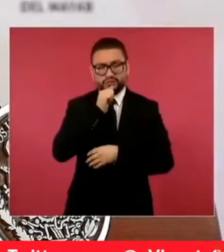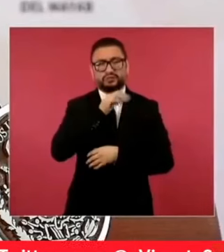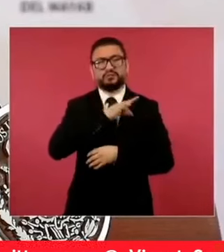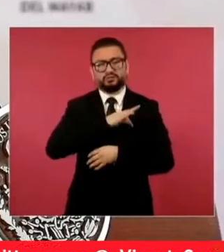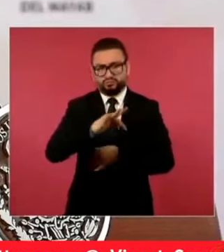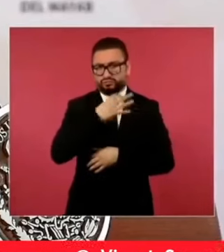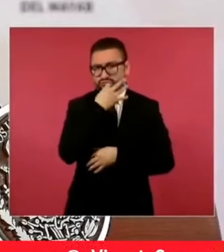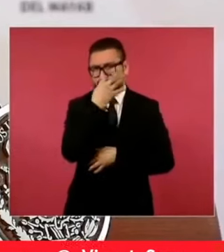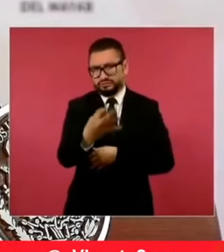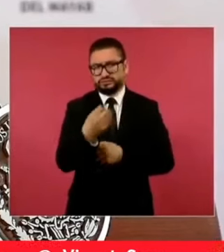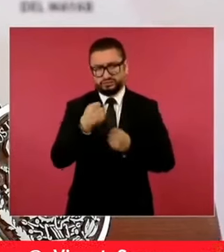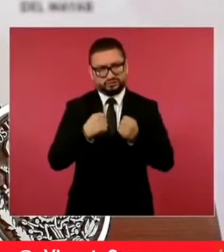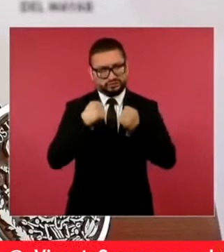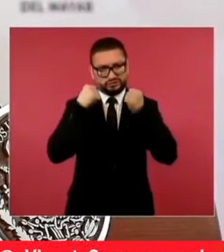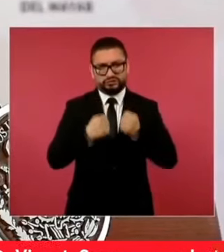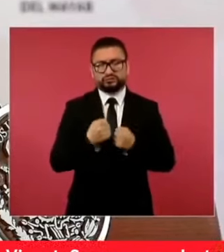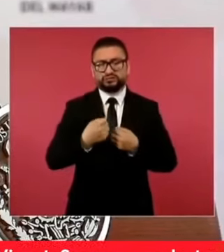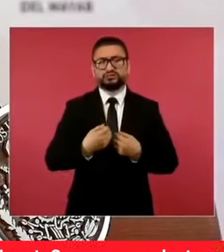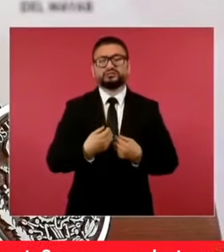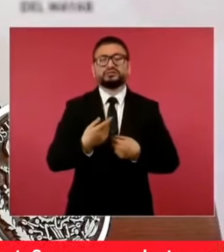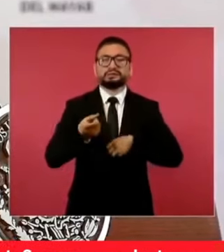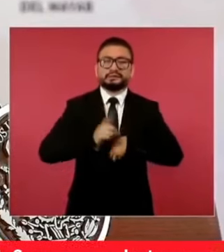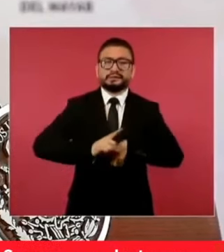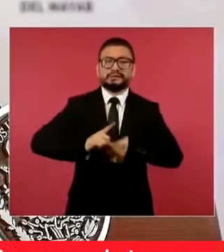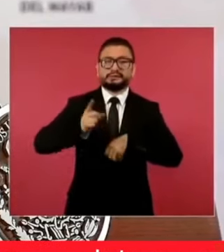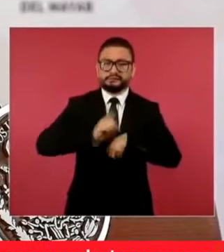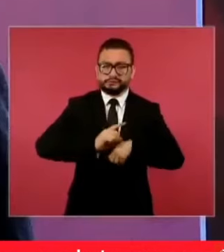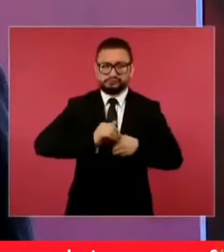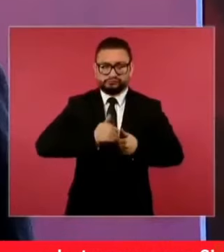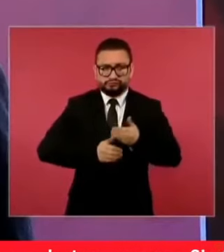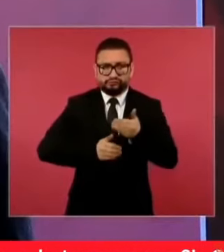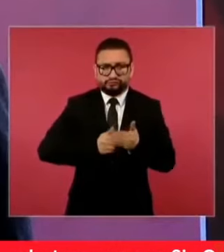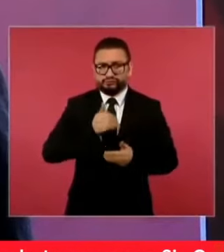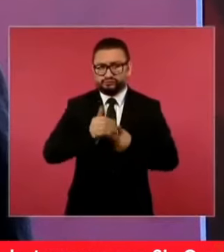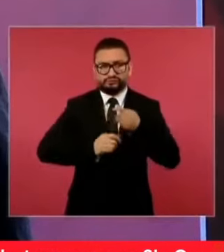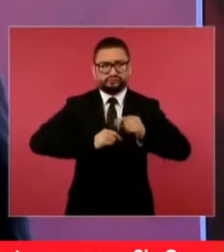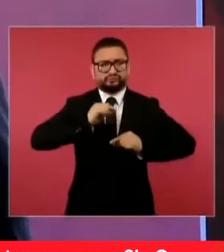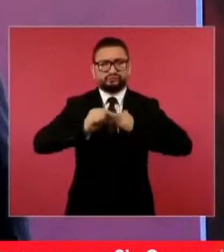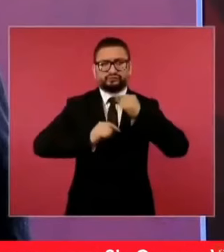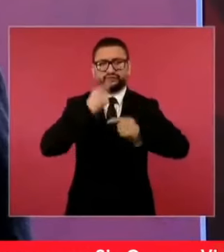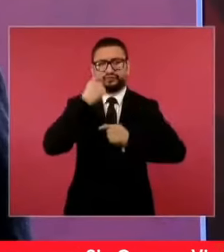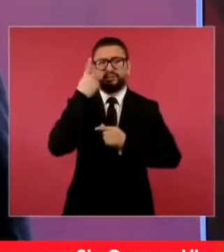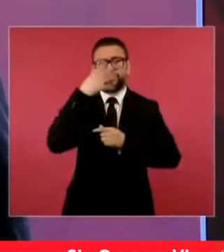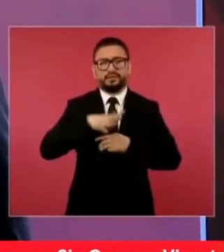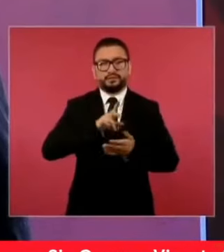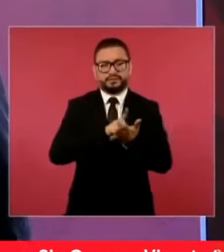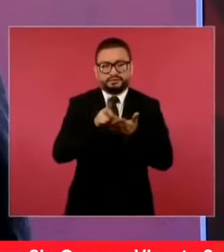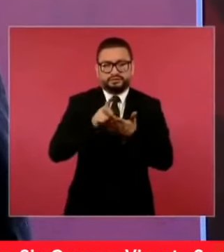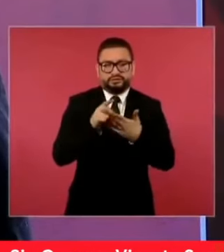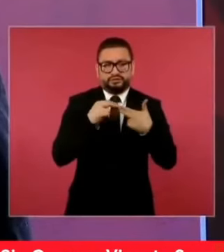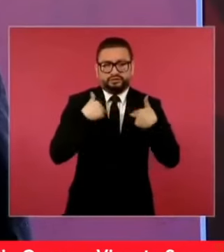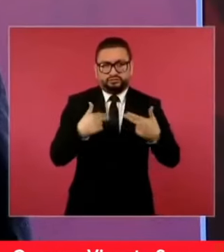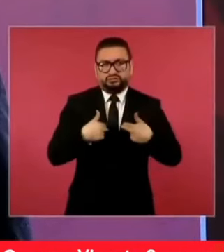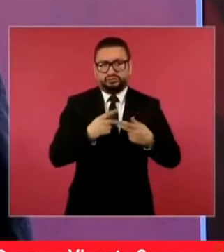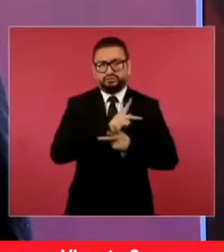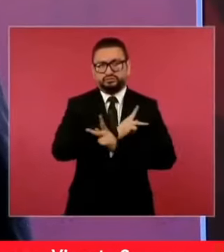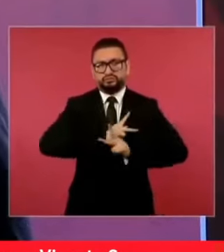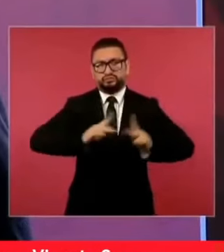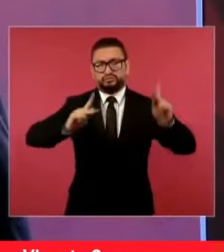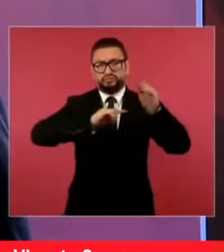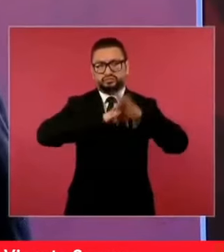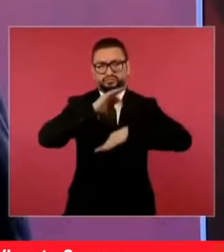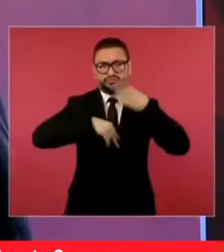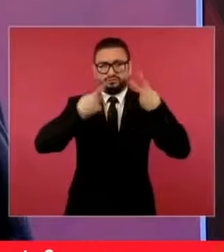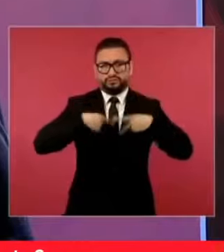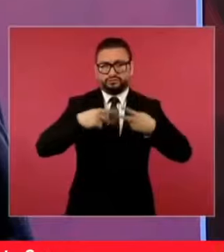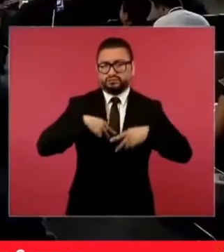asegurar que diariamente avanzamos para llevar este derecho humano a las poblaciones más